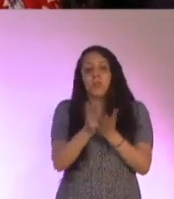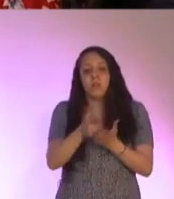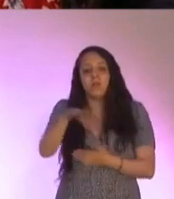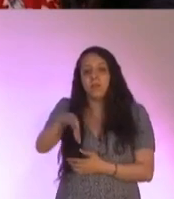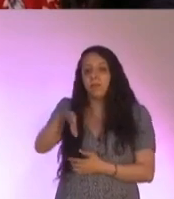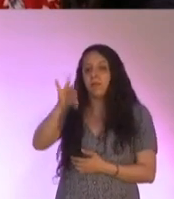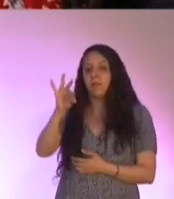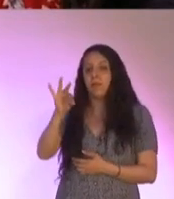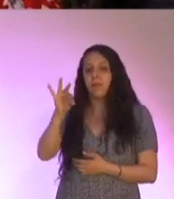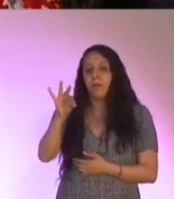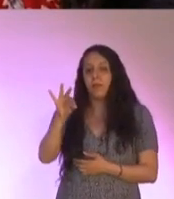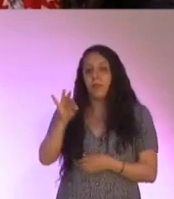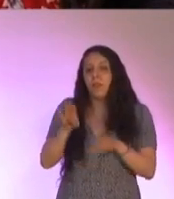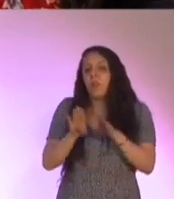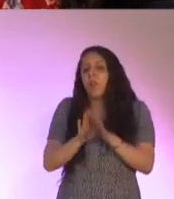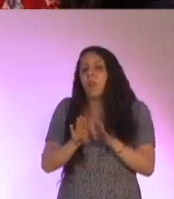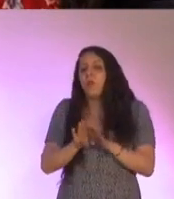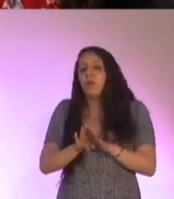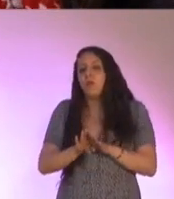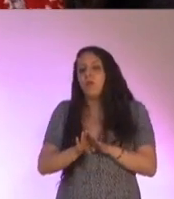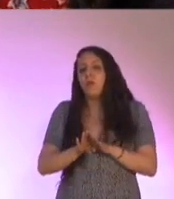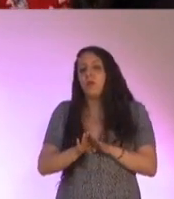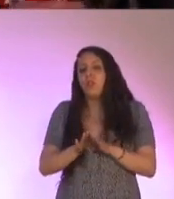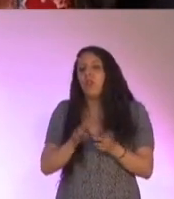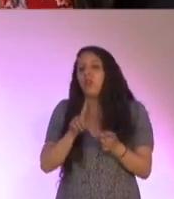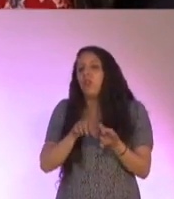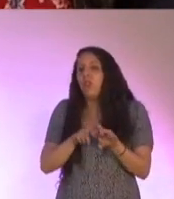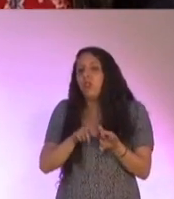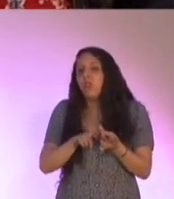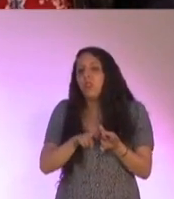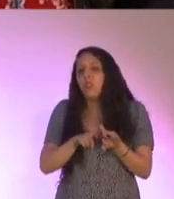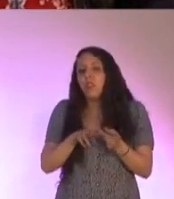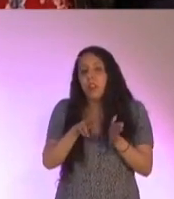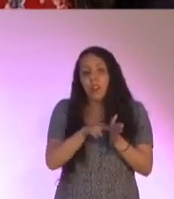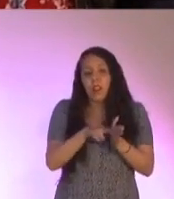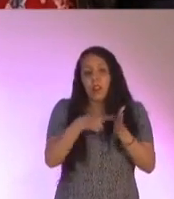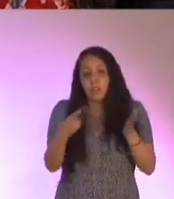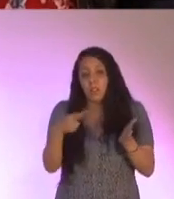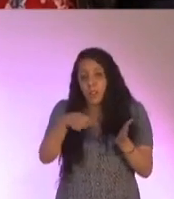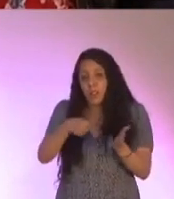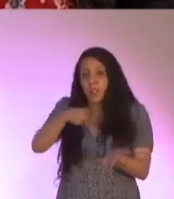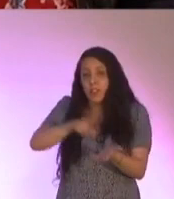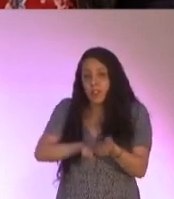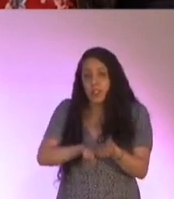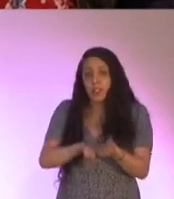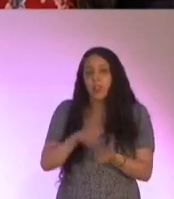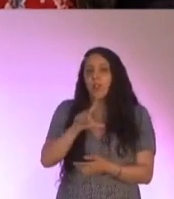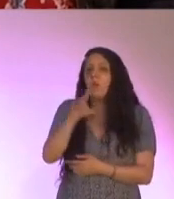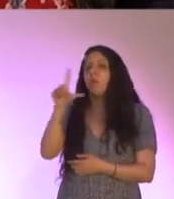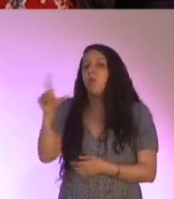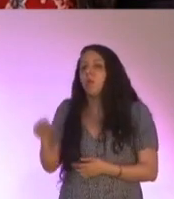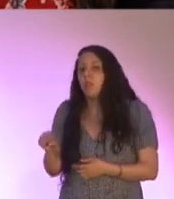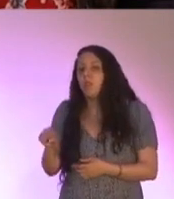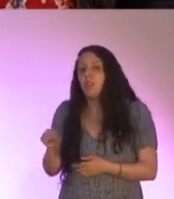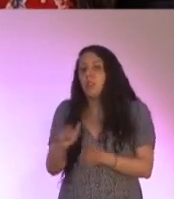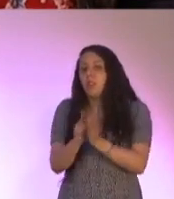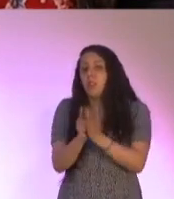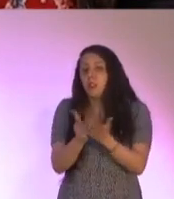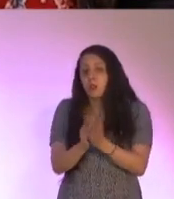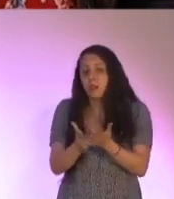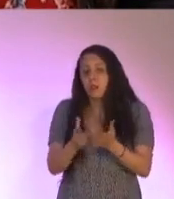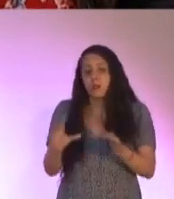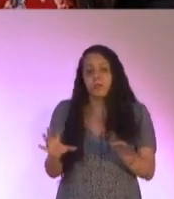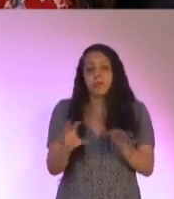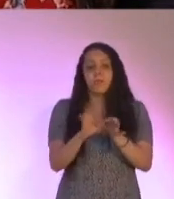víctor salieron en la revista y posteriormente es pasando a formar parte de un libro